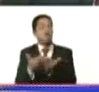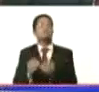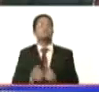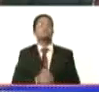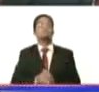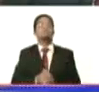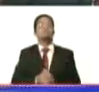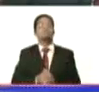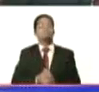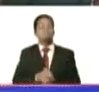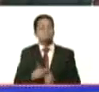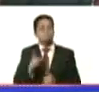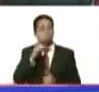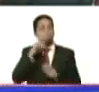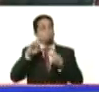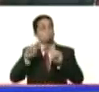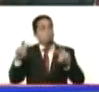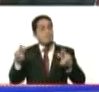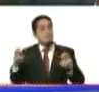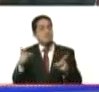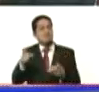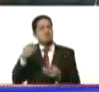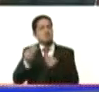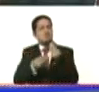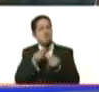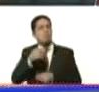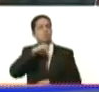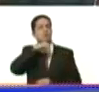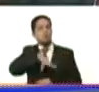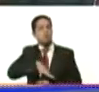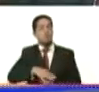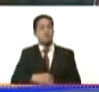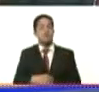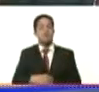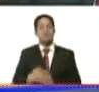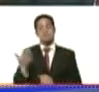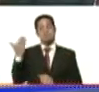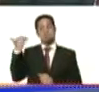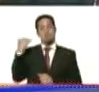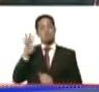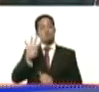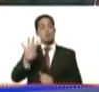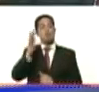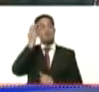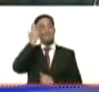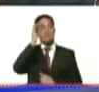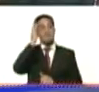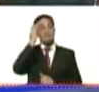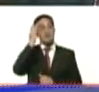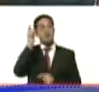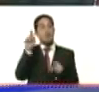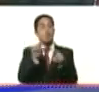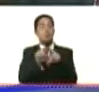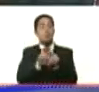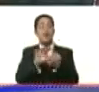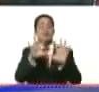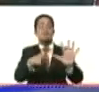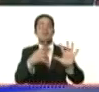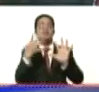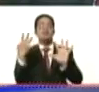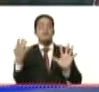la historia viva. Y el 4 de febrero, como el 19 de abril en su